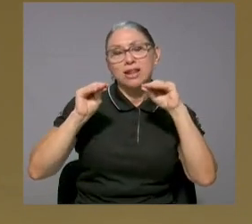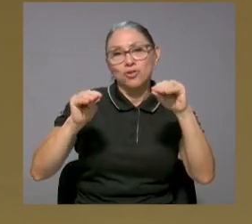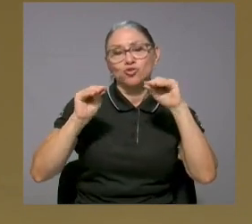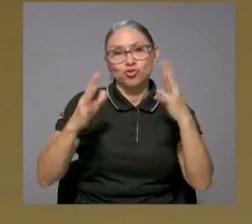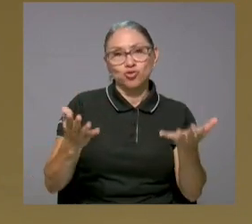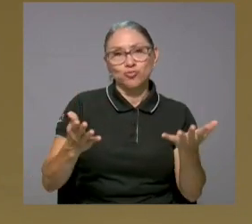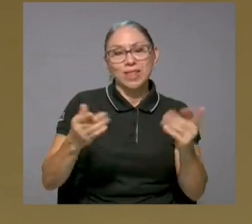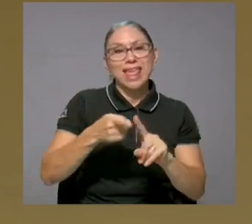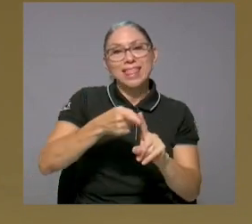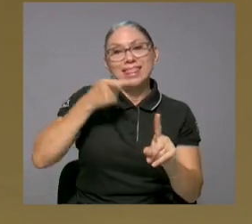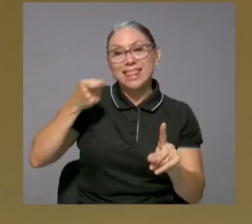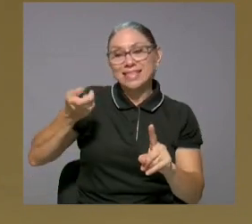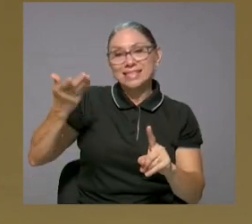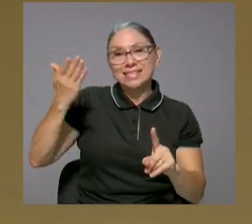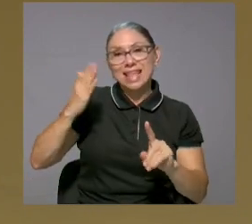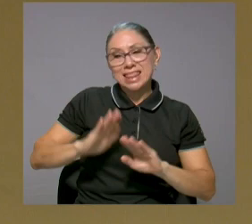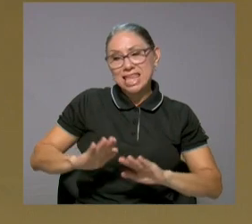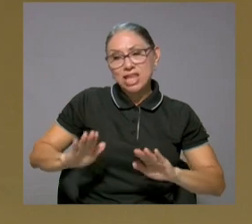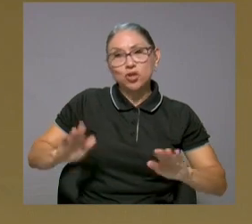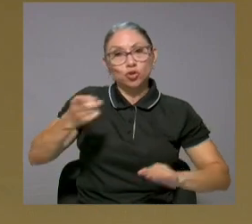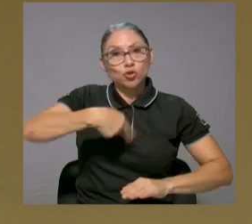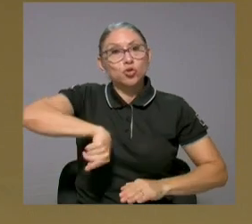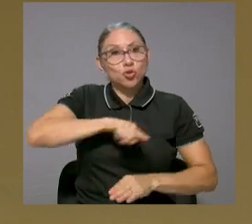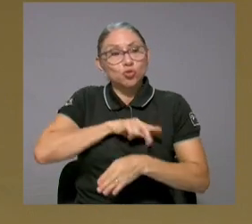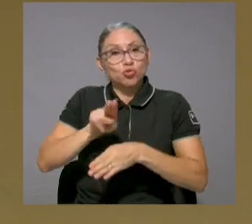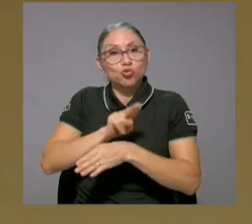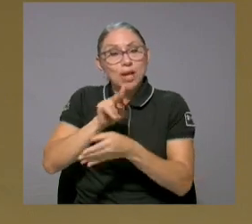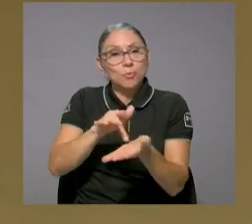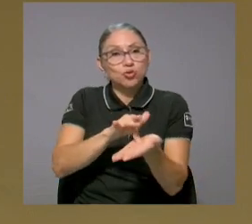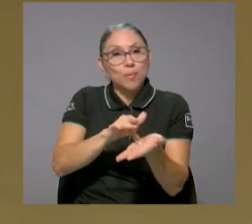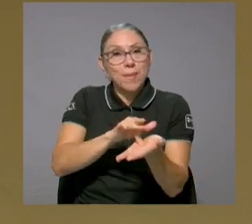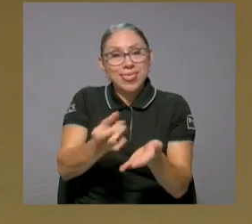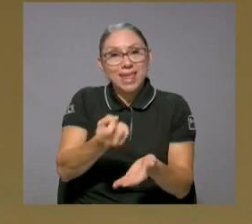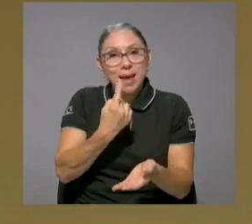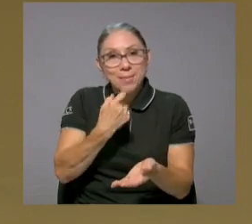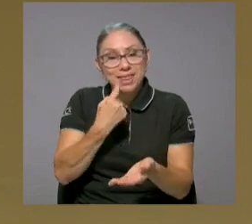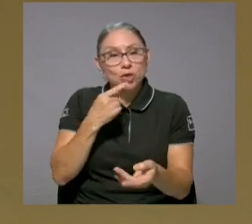Desde niños tomamos medicamentos hasta